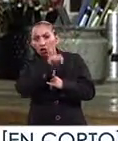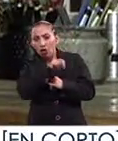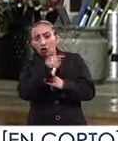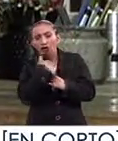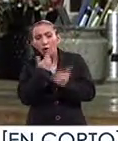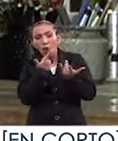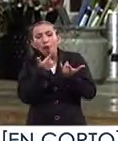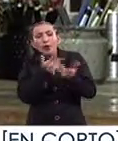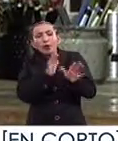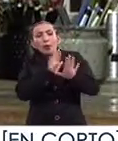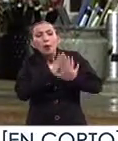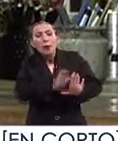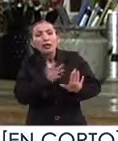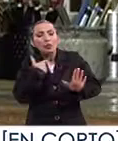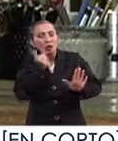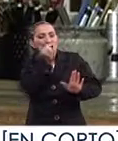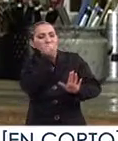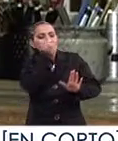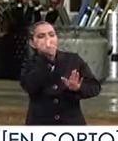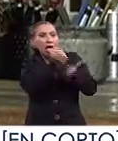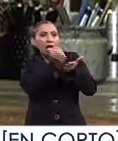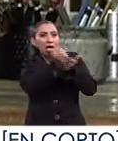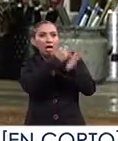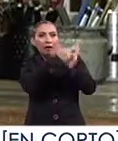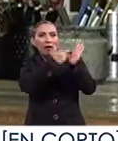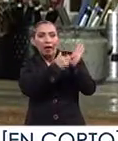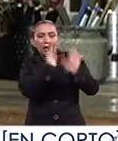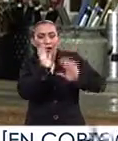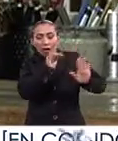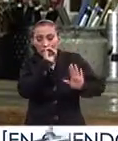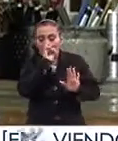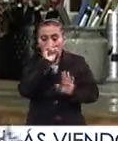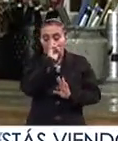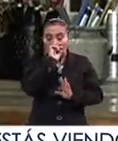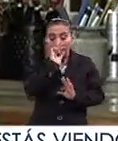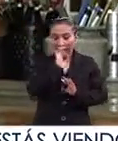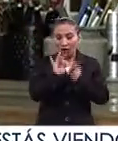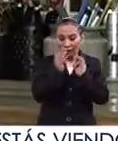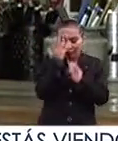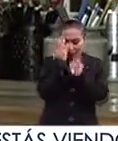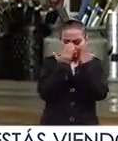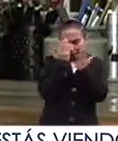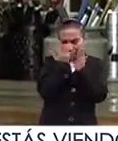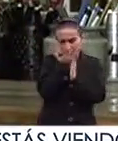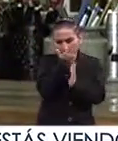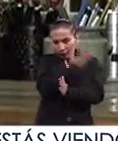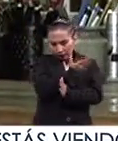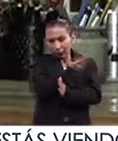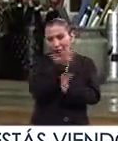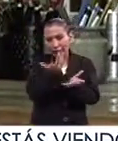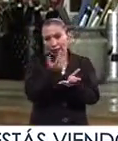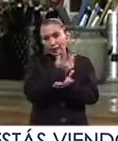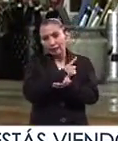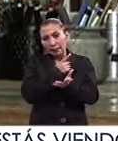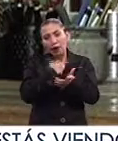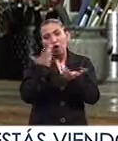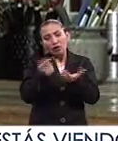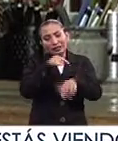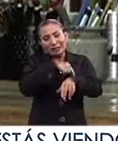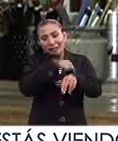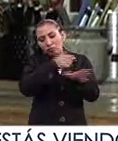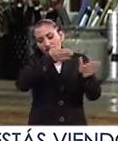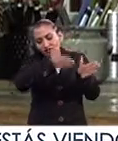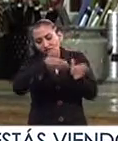me liberó un poco de la cuestión académica, pero aún así, con toda esta formación, digamos, que tiene que ver mucho con los